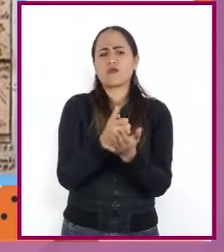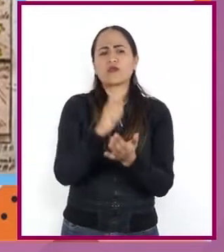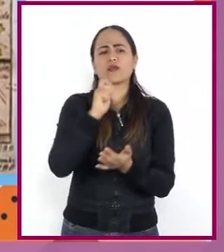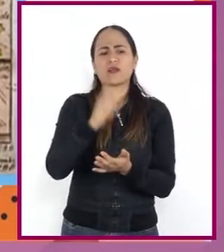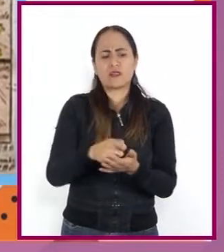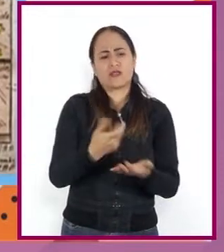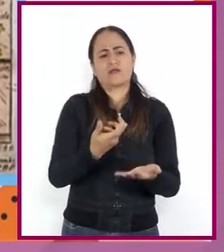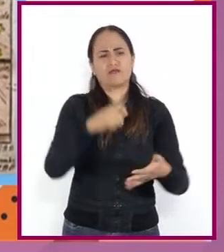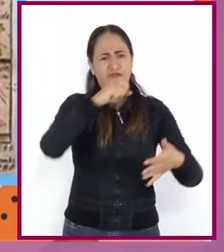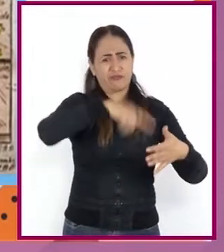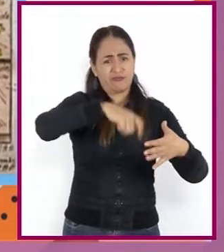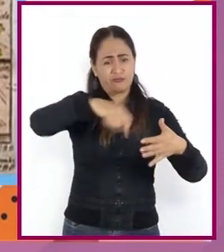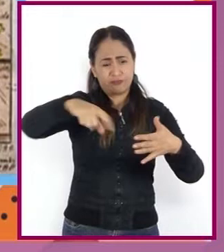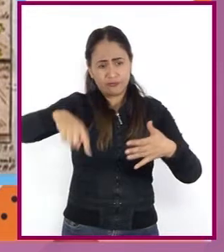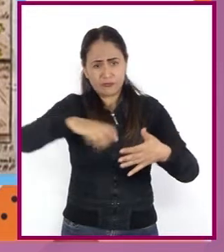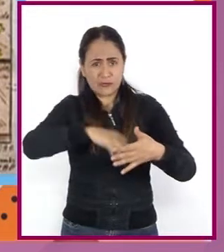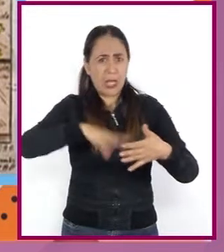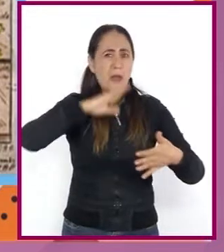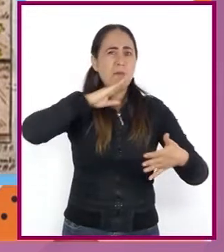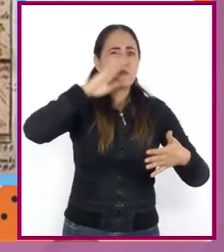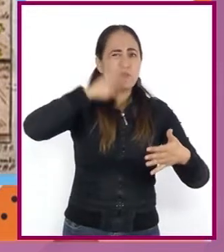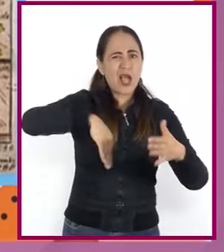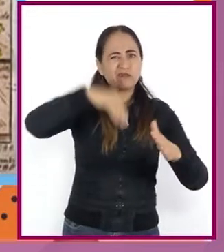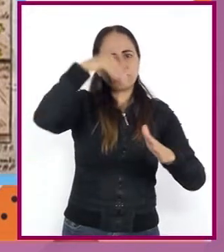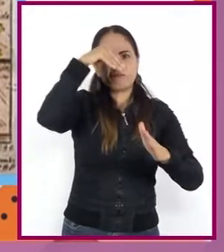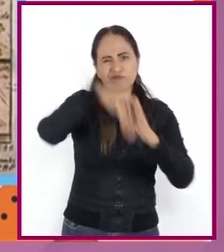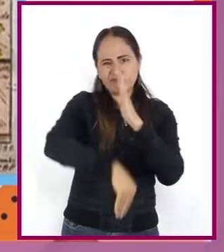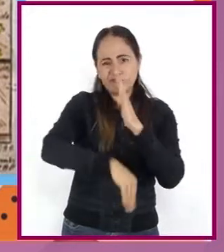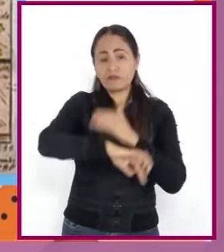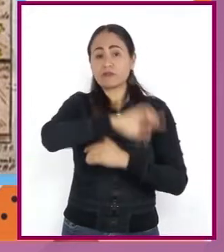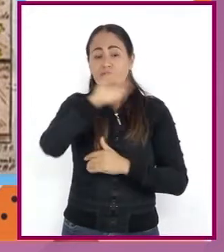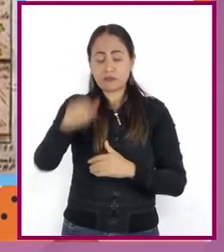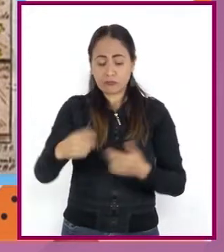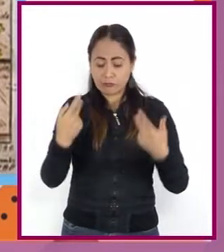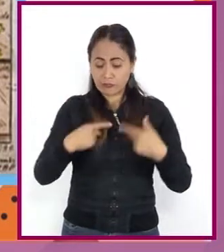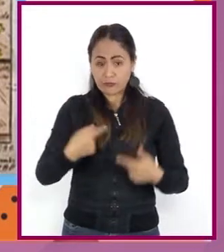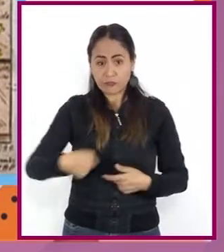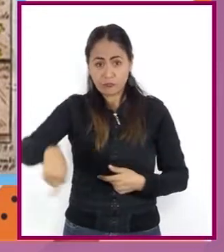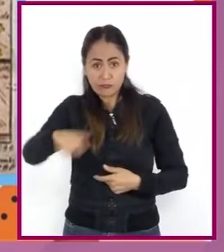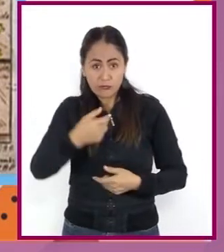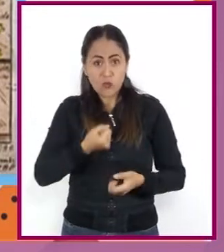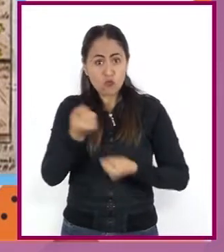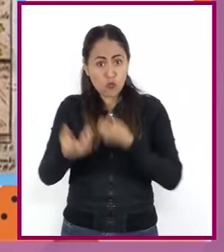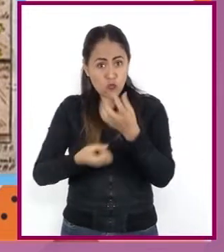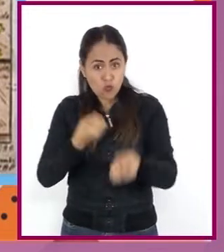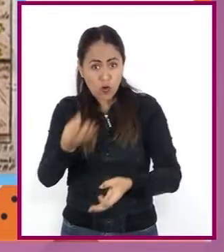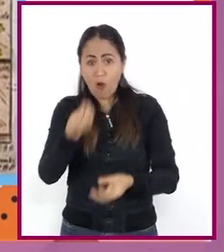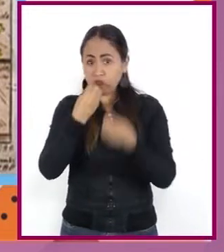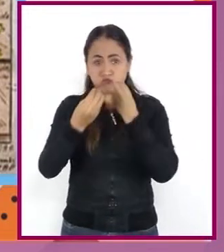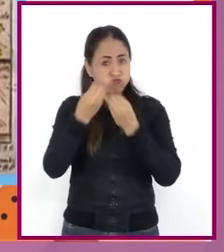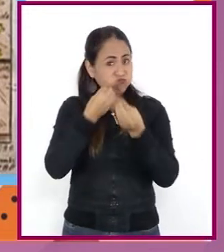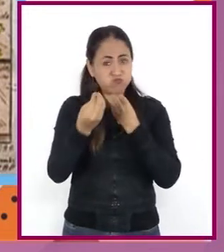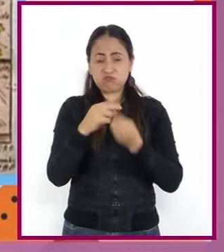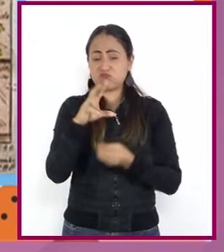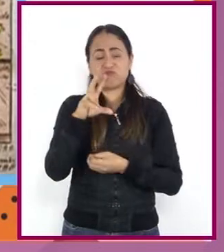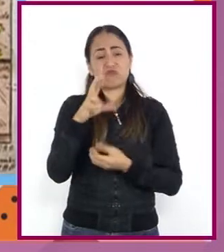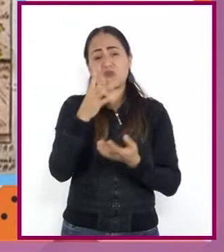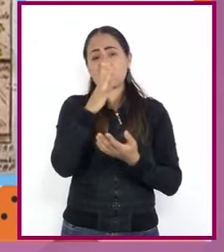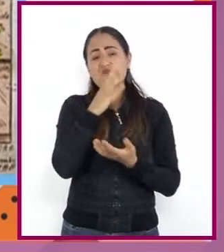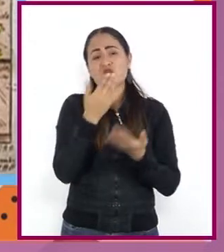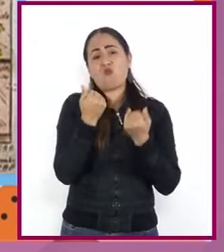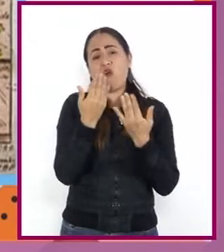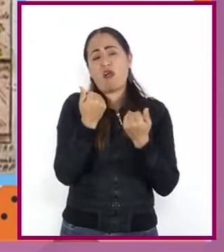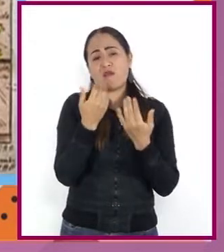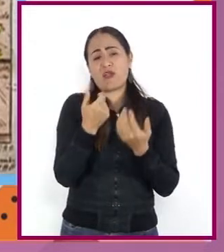cosechas que afectaron el abasto de alimentos a la población, hecho que propició el aumento en